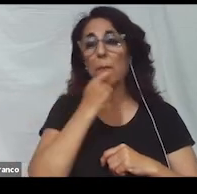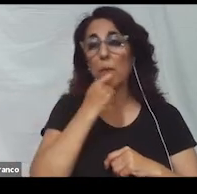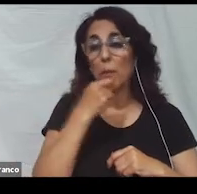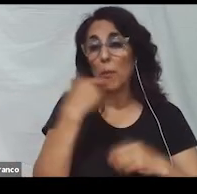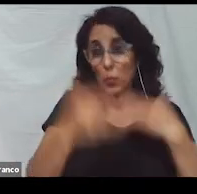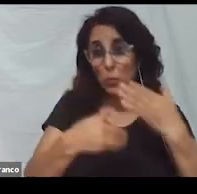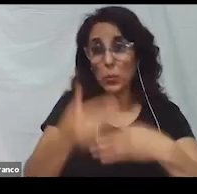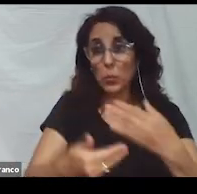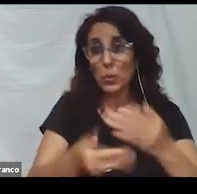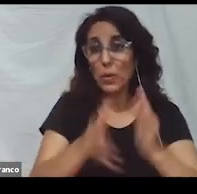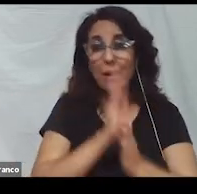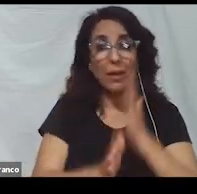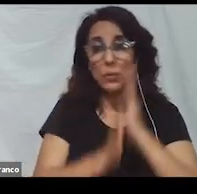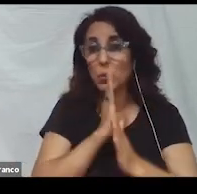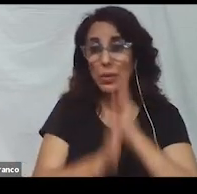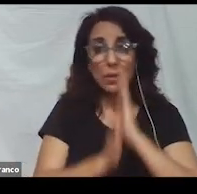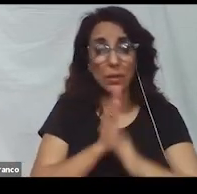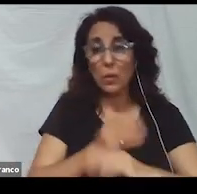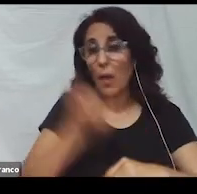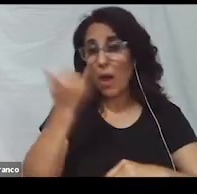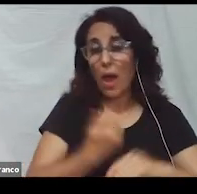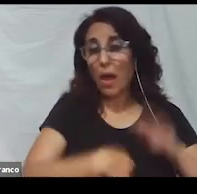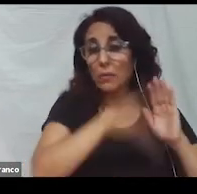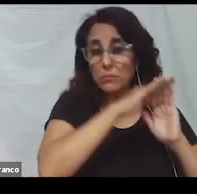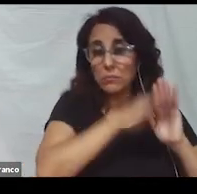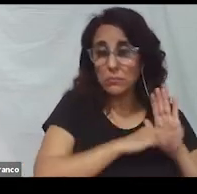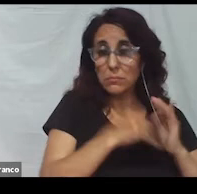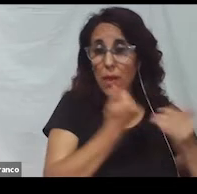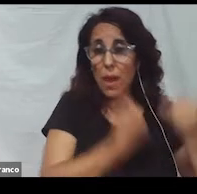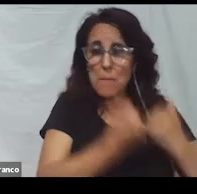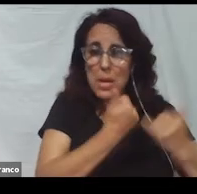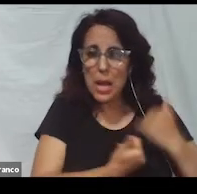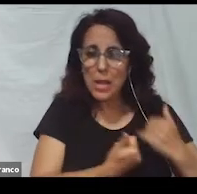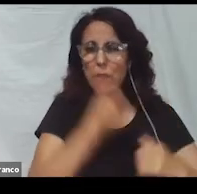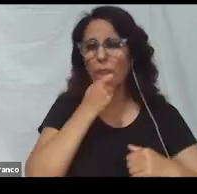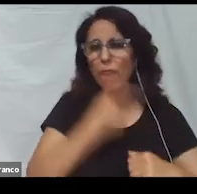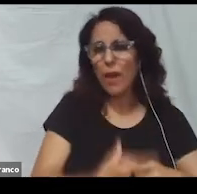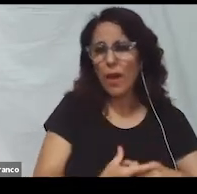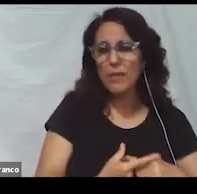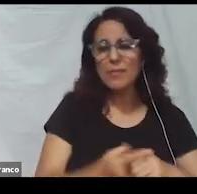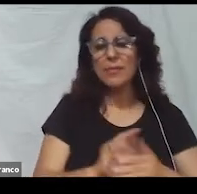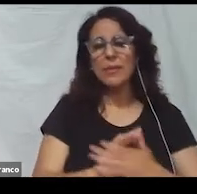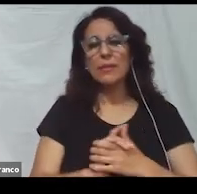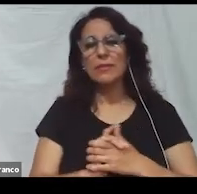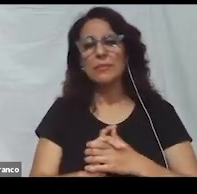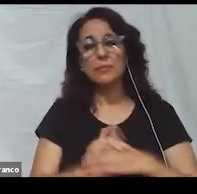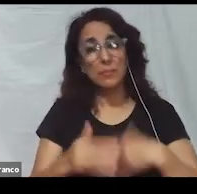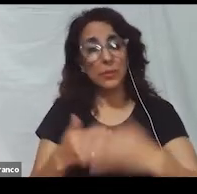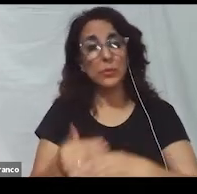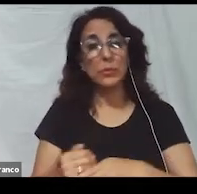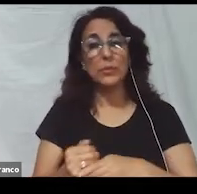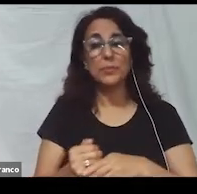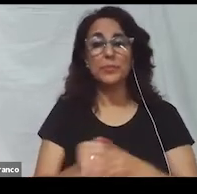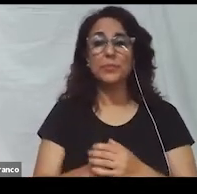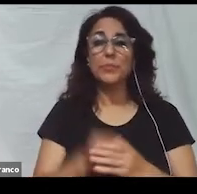es gratuito, descargable, hay muchos tutoriales de cómo utilizarlo, que también están en la web de recursos. Y este